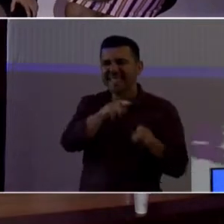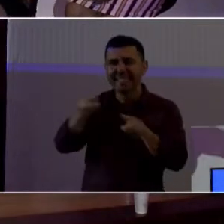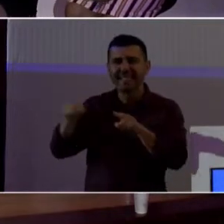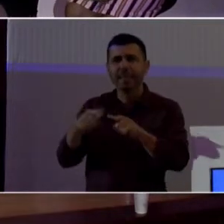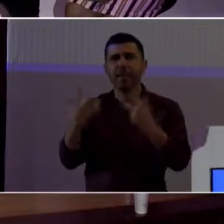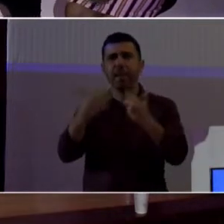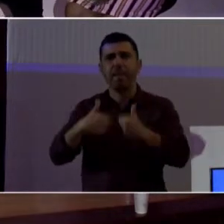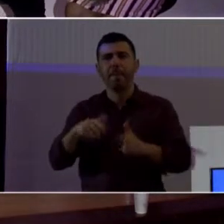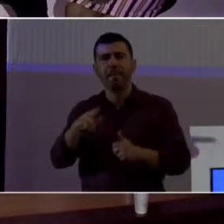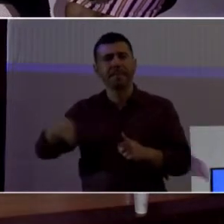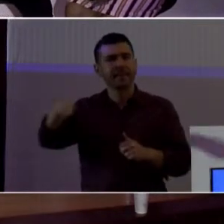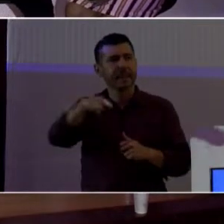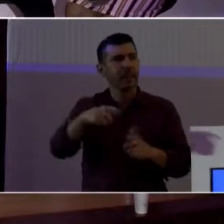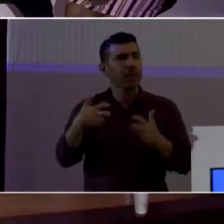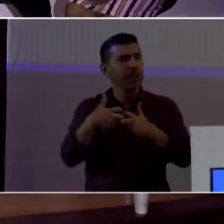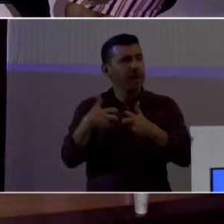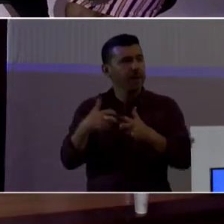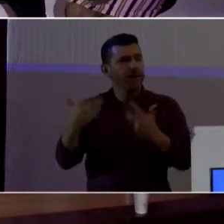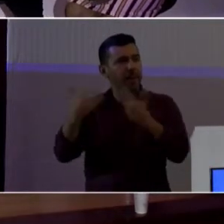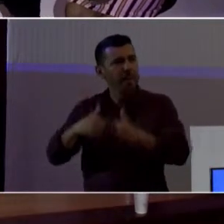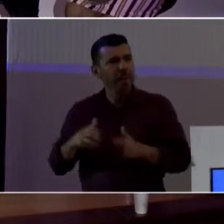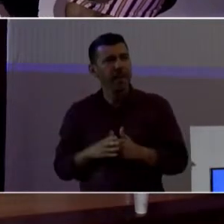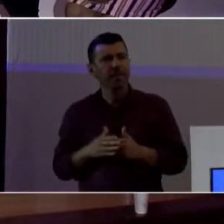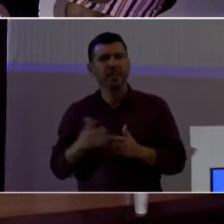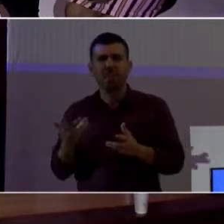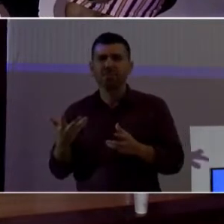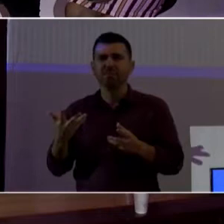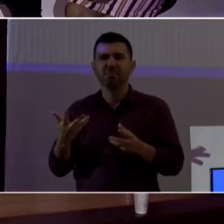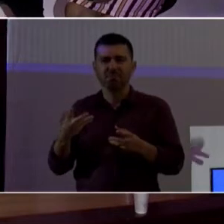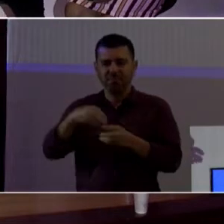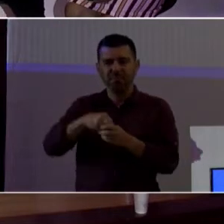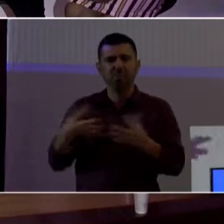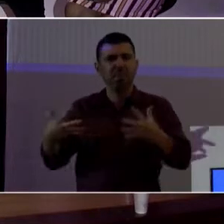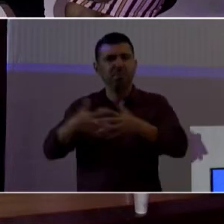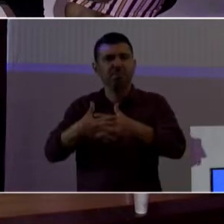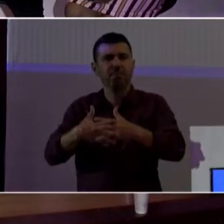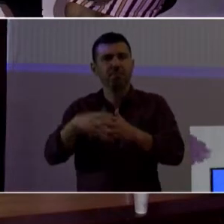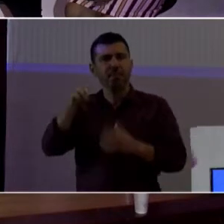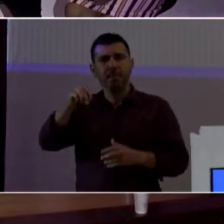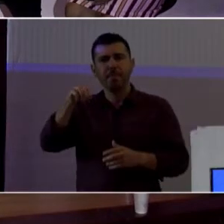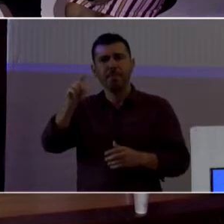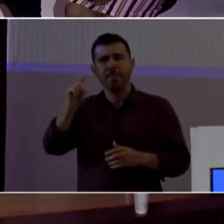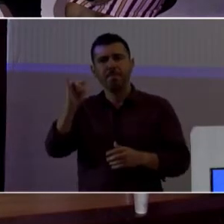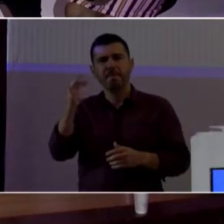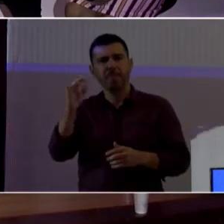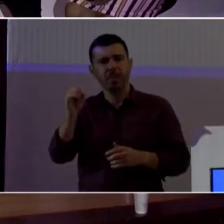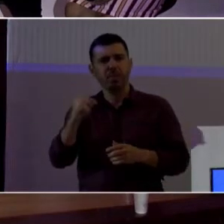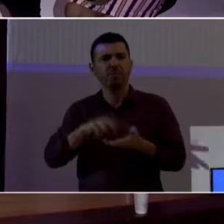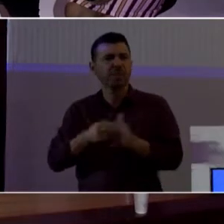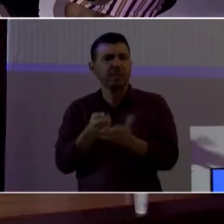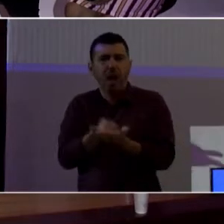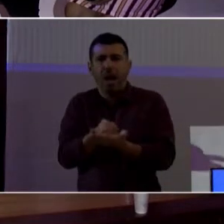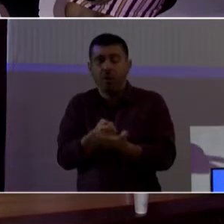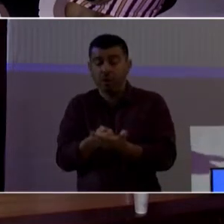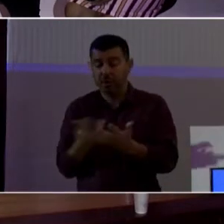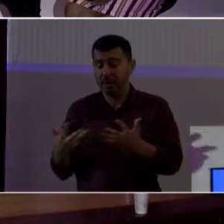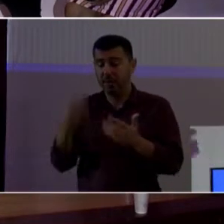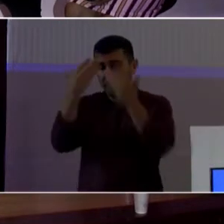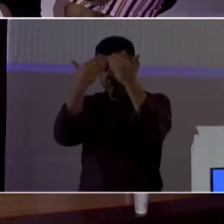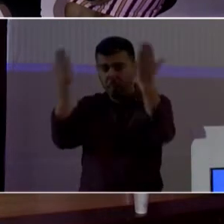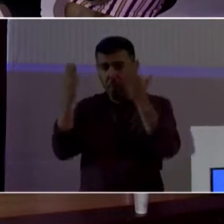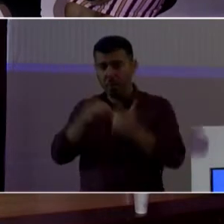mixto, empresas como la Electrificadora de Santander, que somos mixtos, accionistas públicos y privados, a que confiemos en el